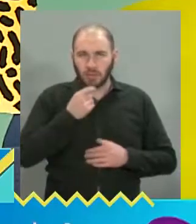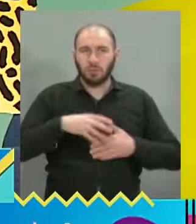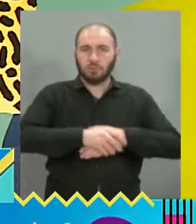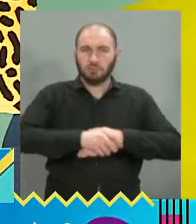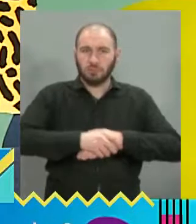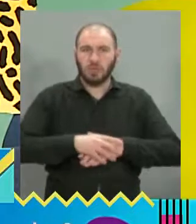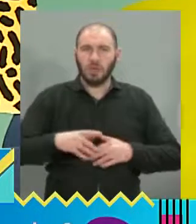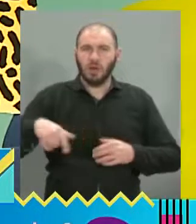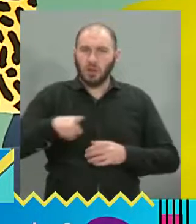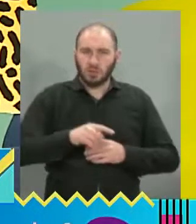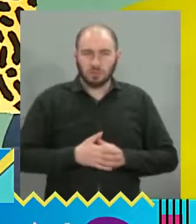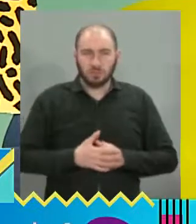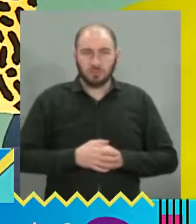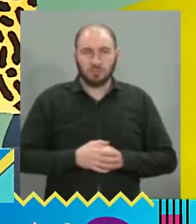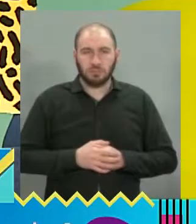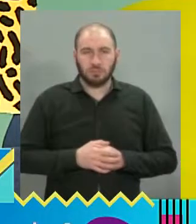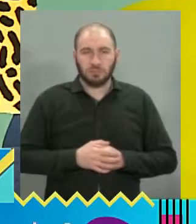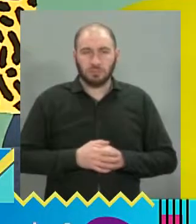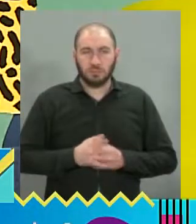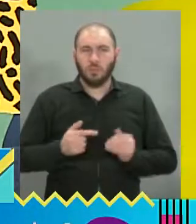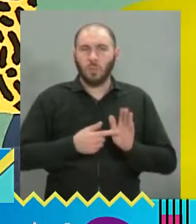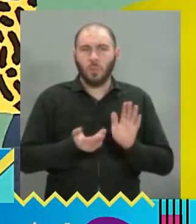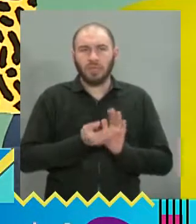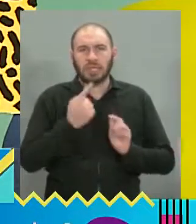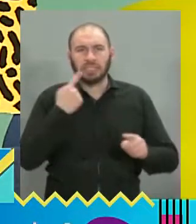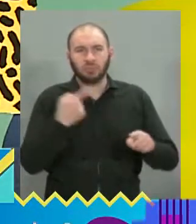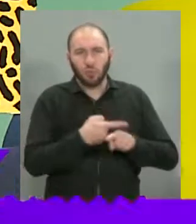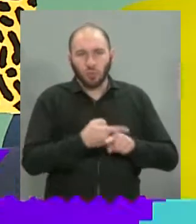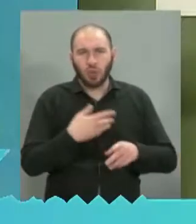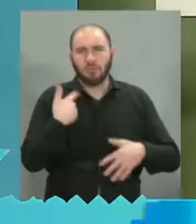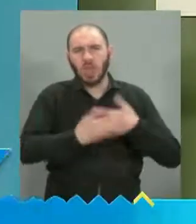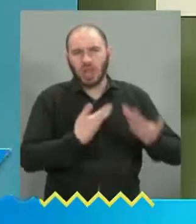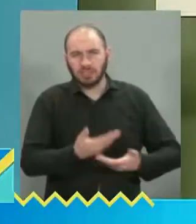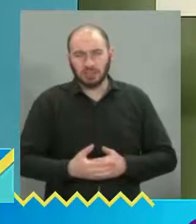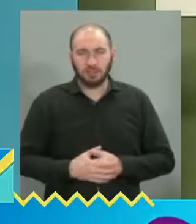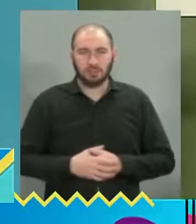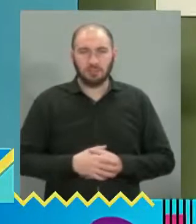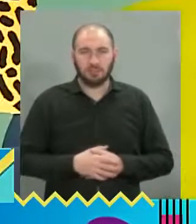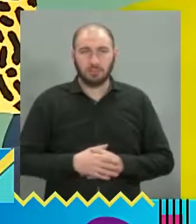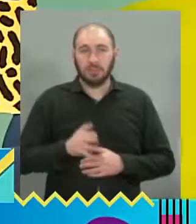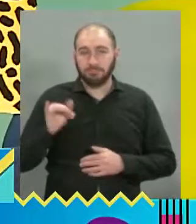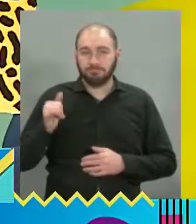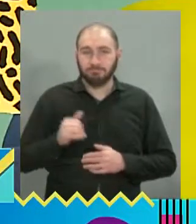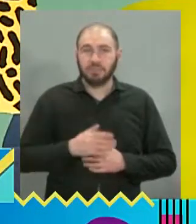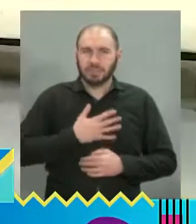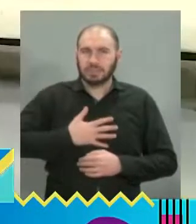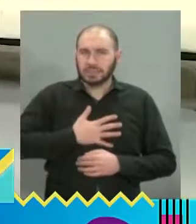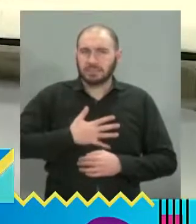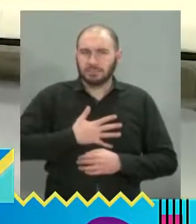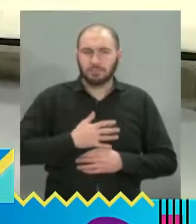mano, ¿nos vamos a exponer a un insulto, a una agresión física? Sí, está esa